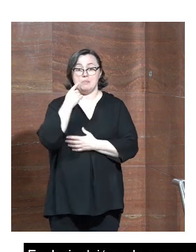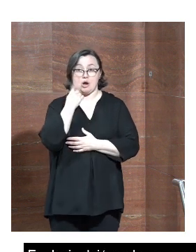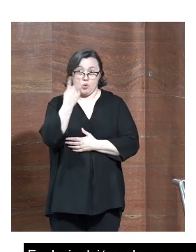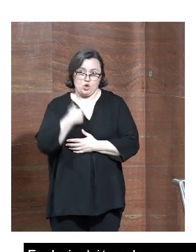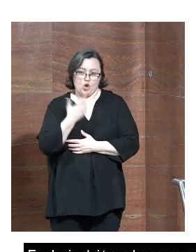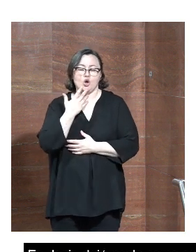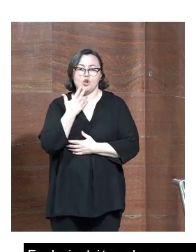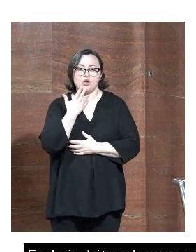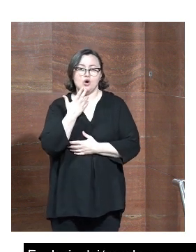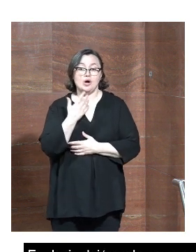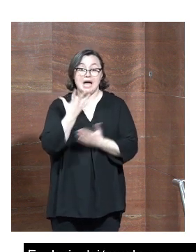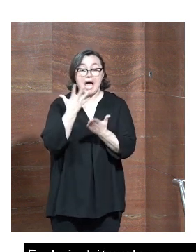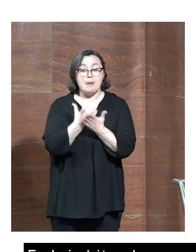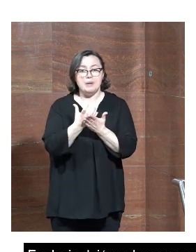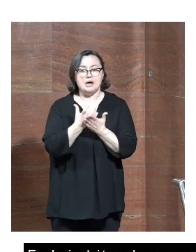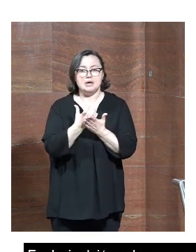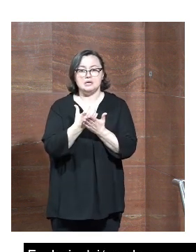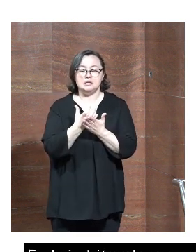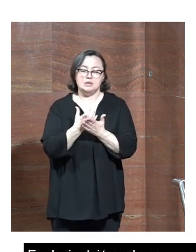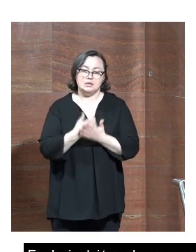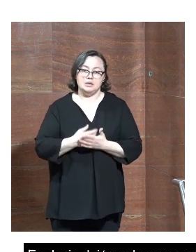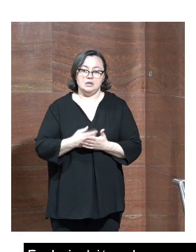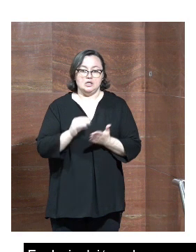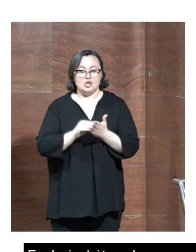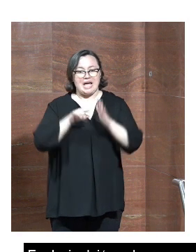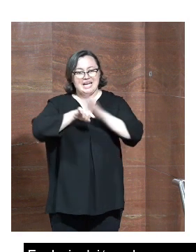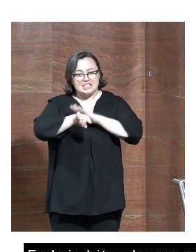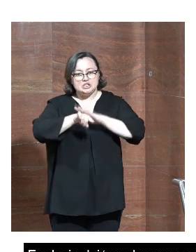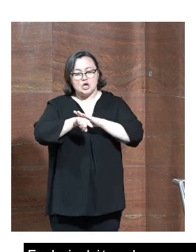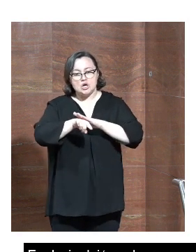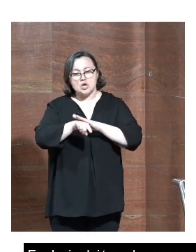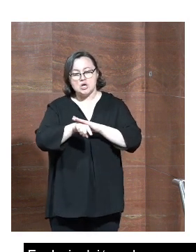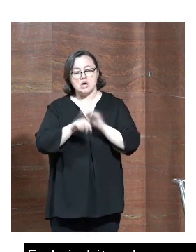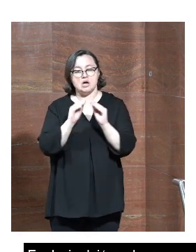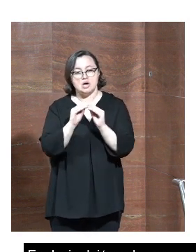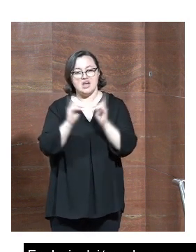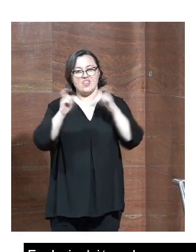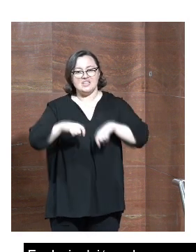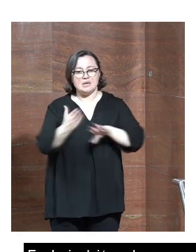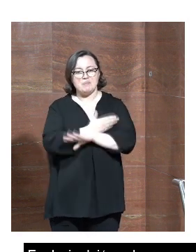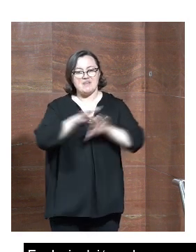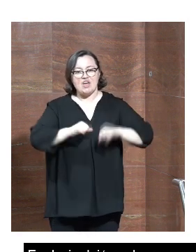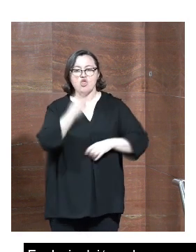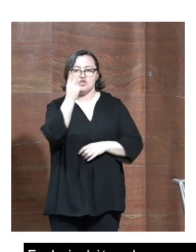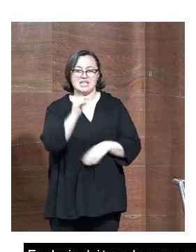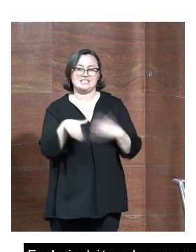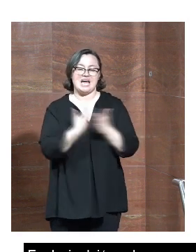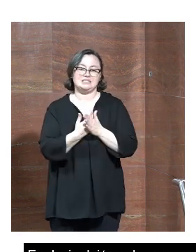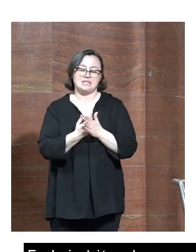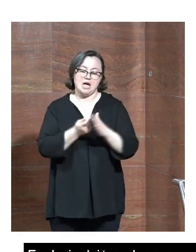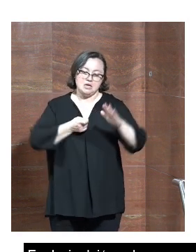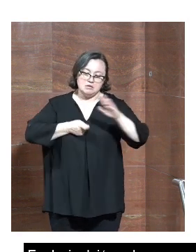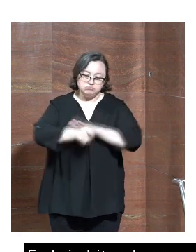bancos que yo conozco, esa aplicación nos ha costado con el gestor 2 citas previas hasta que ha